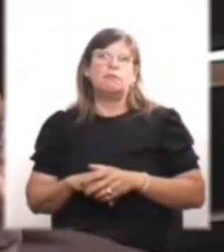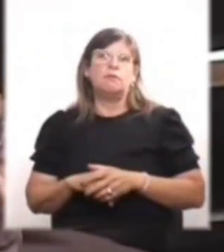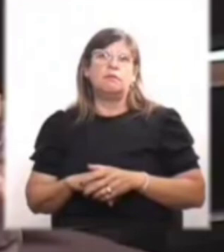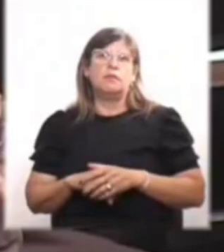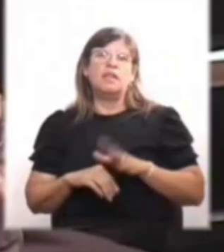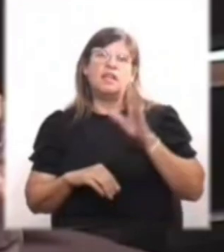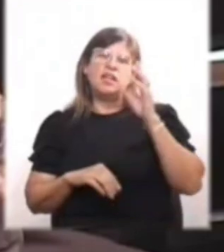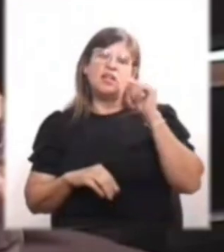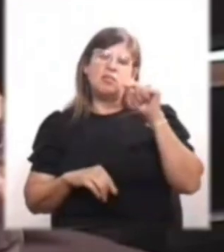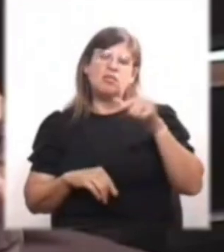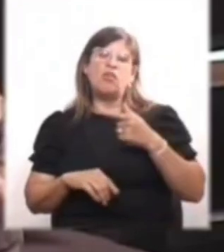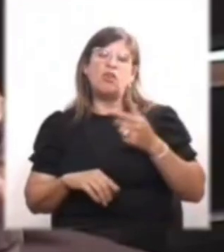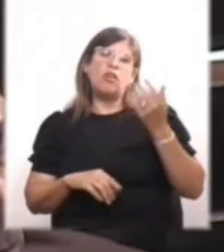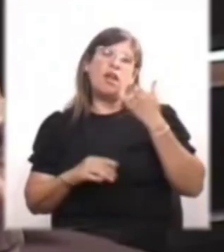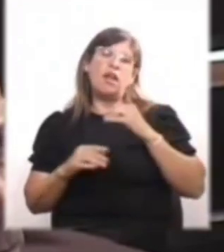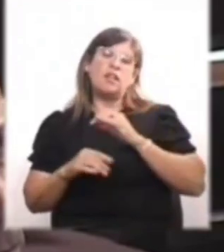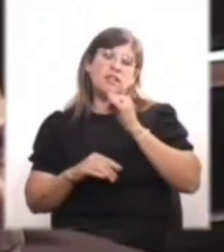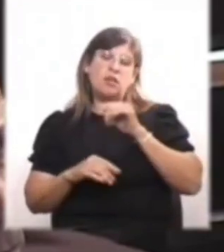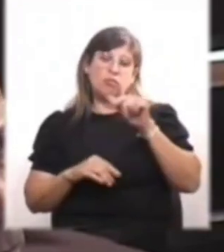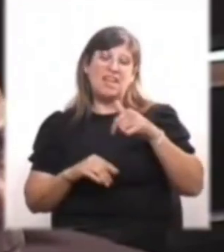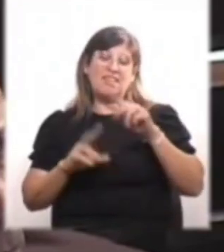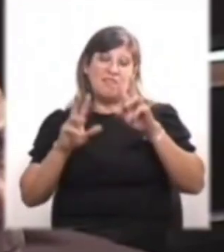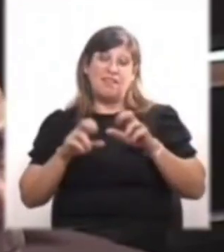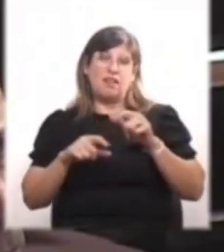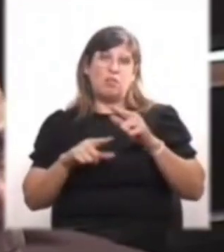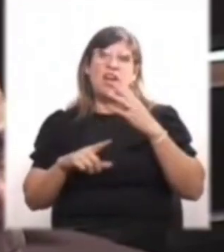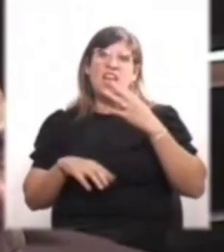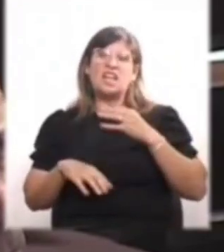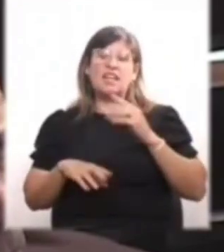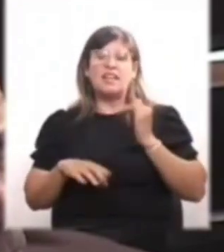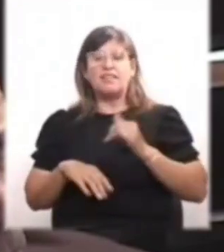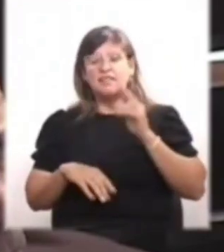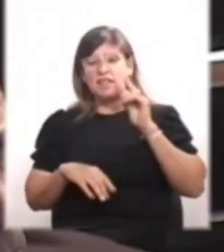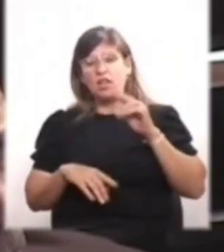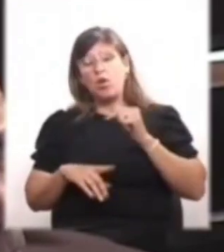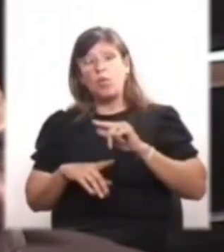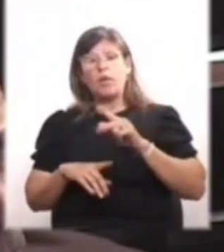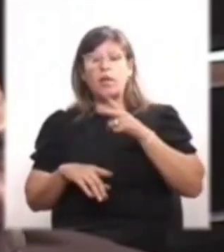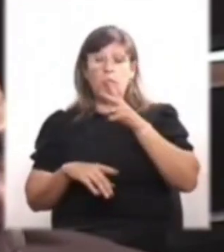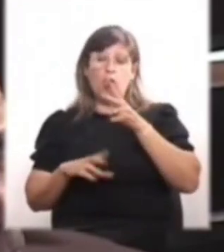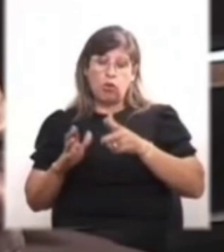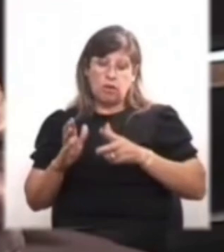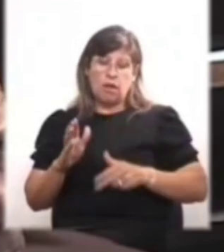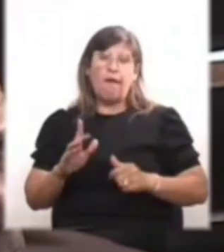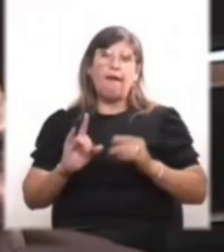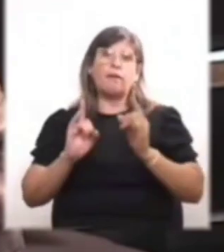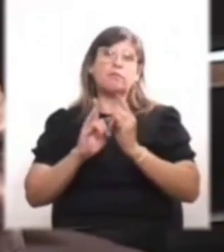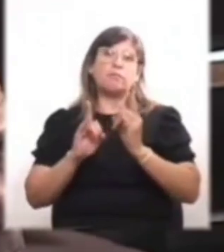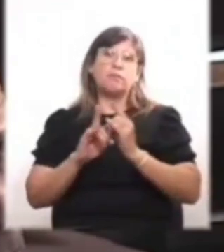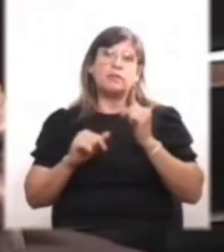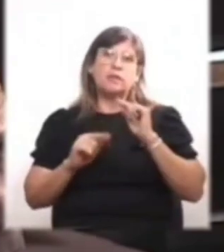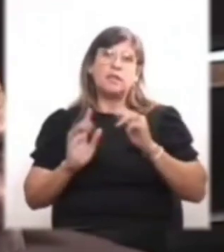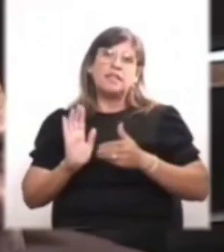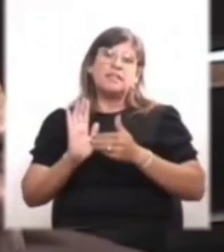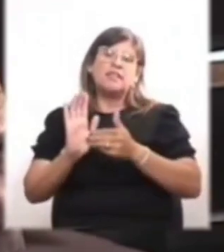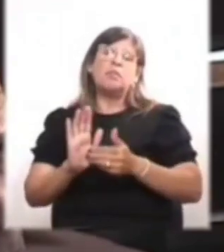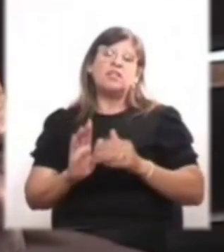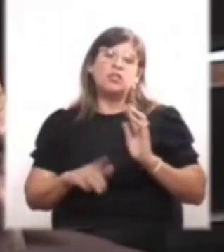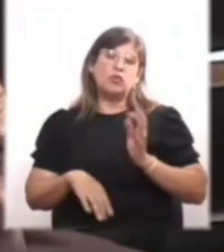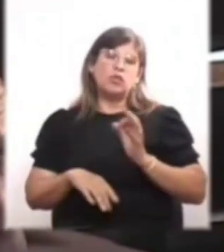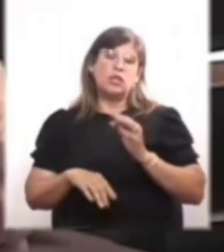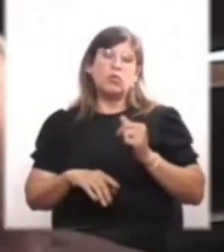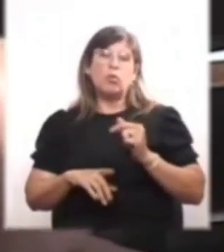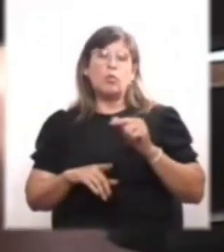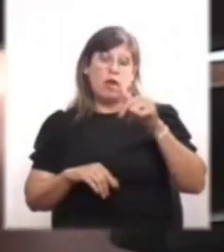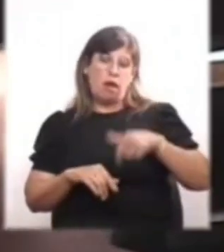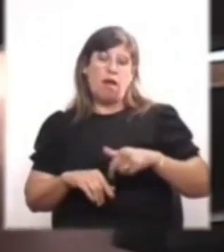Y me hizo acordar esa anécdota de este tema, que en realidad si lo vemos con el calendario parlamentario, si el informe se presentó en octubre, no fue